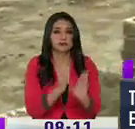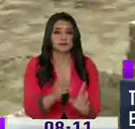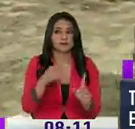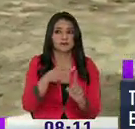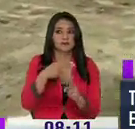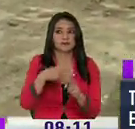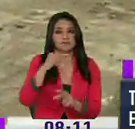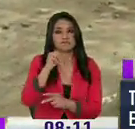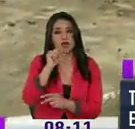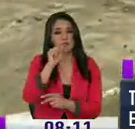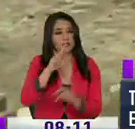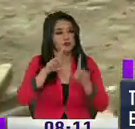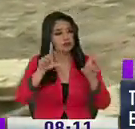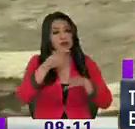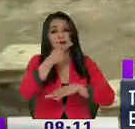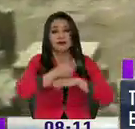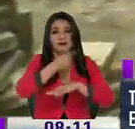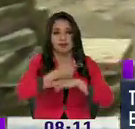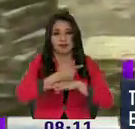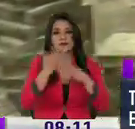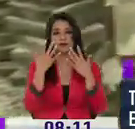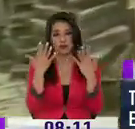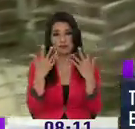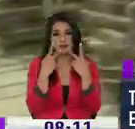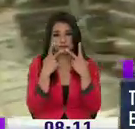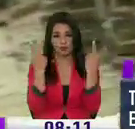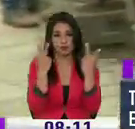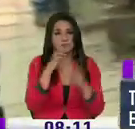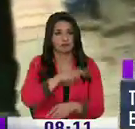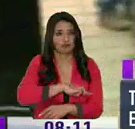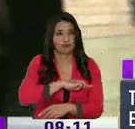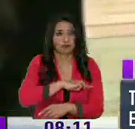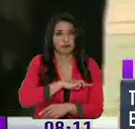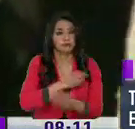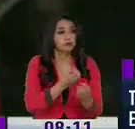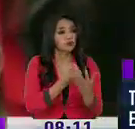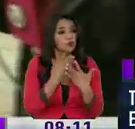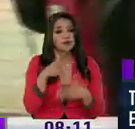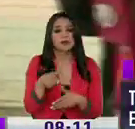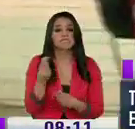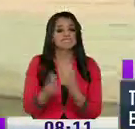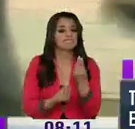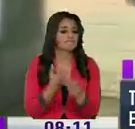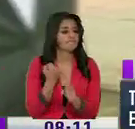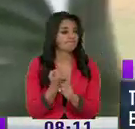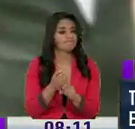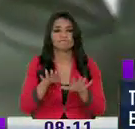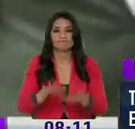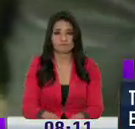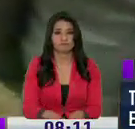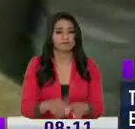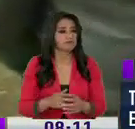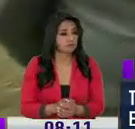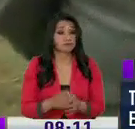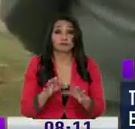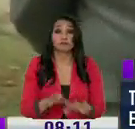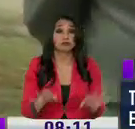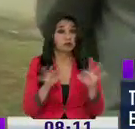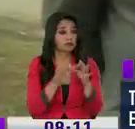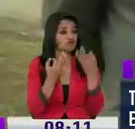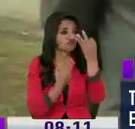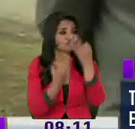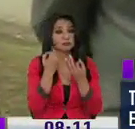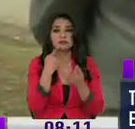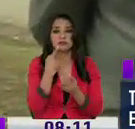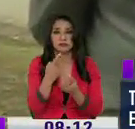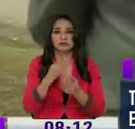quien es el gerente de la empresa metropolitana de obras públicas, para que por favor nos comente qué tipo de trabajo se realizan, qué importante esto que usted me señalaba de que